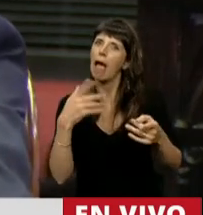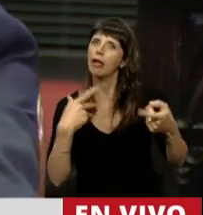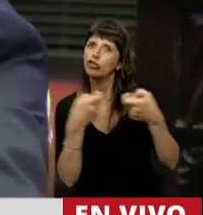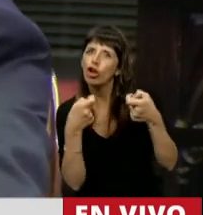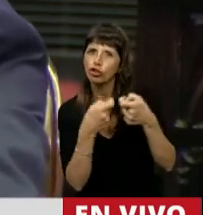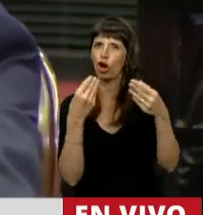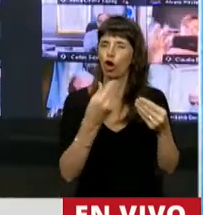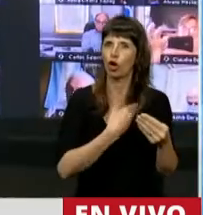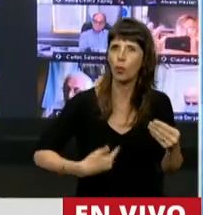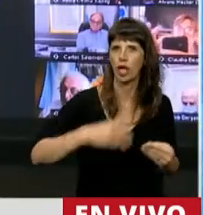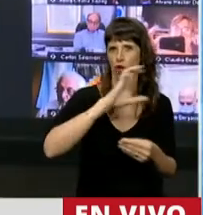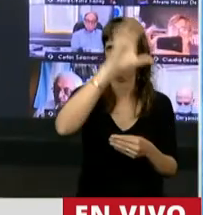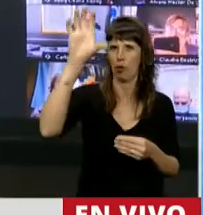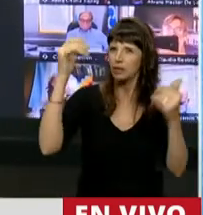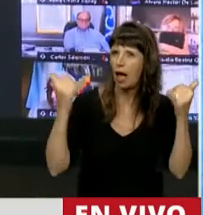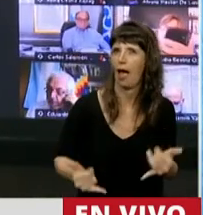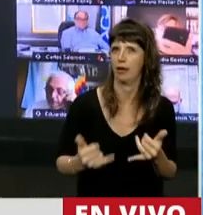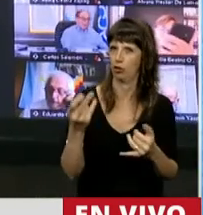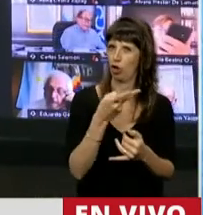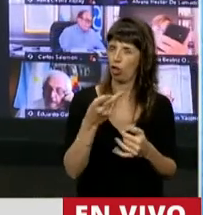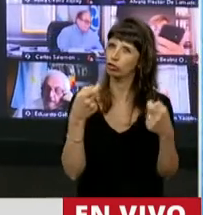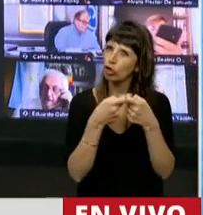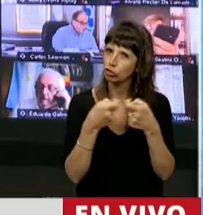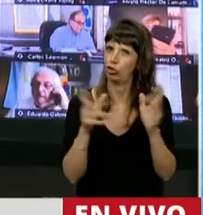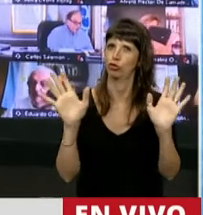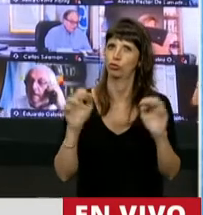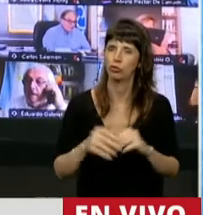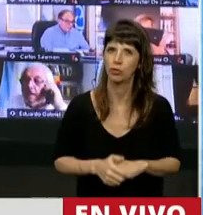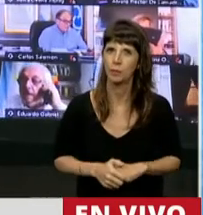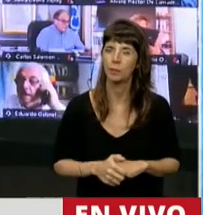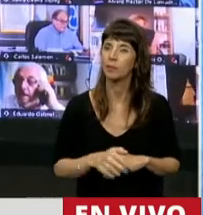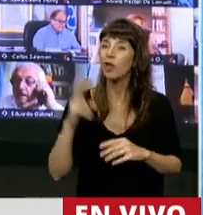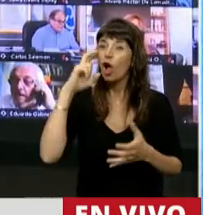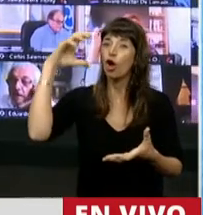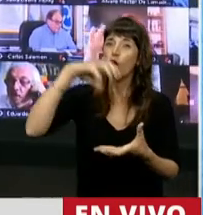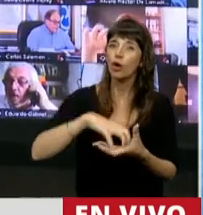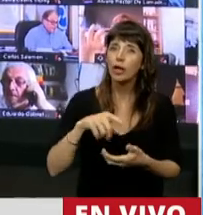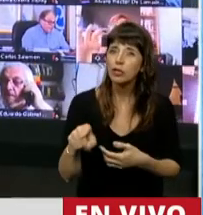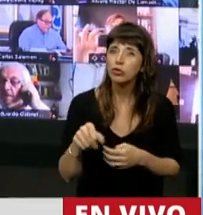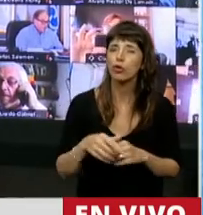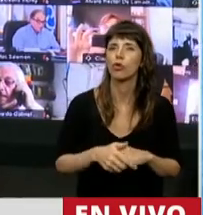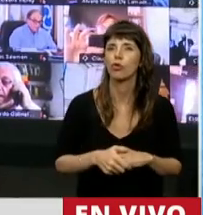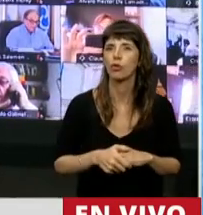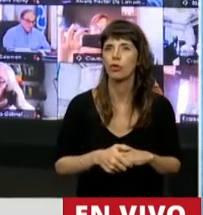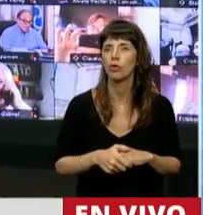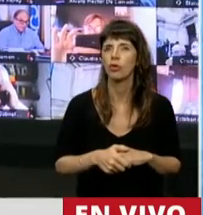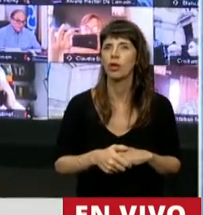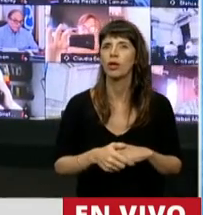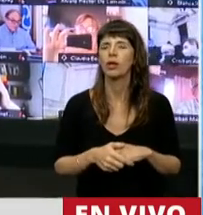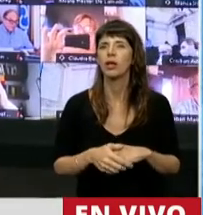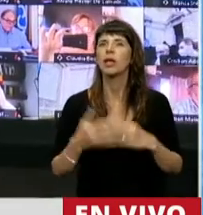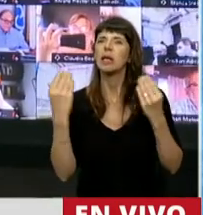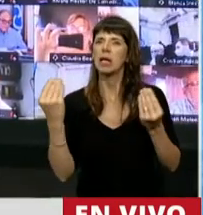los gobiernos provinciales mire el parlamento no es solamente el imperio